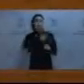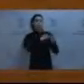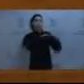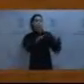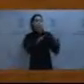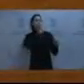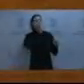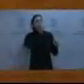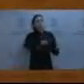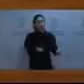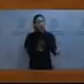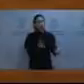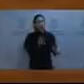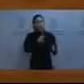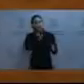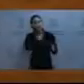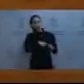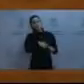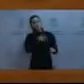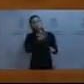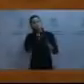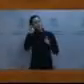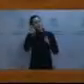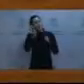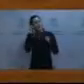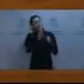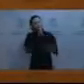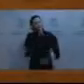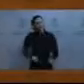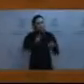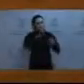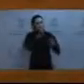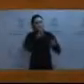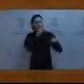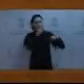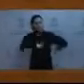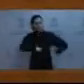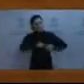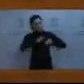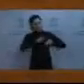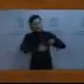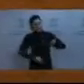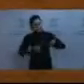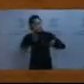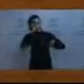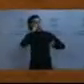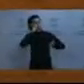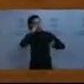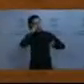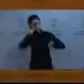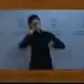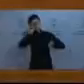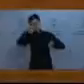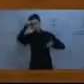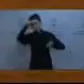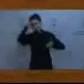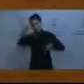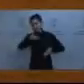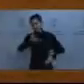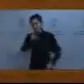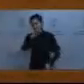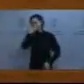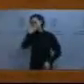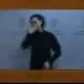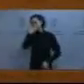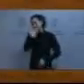Ustedes en otras cosas se intentarán o pretenderán defenderse mejor, pero lo que son en la elaboración de productos turísticos culturales, obviamente su carencia de ideas